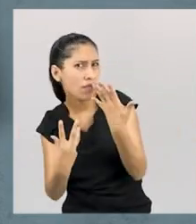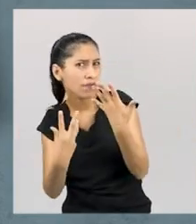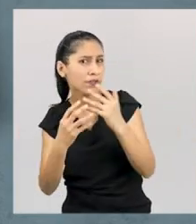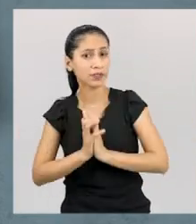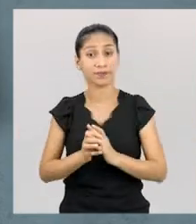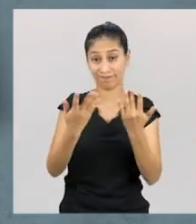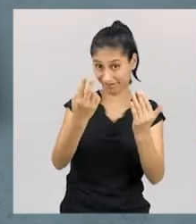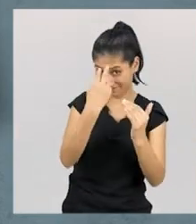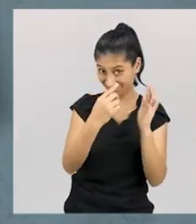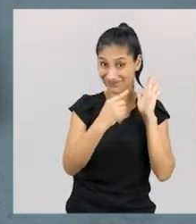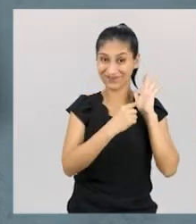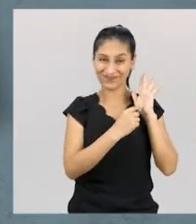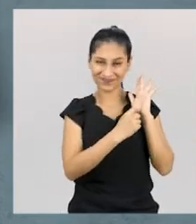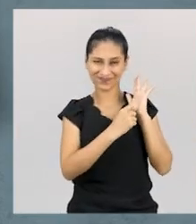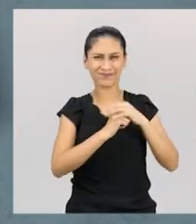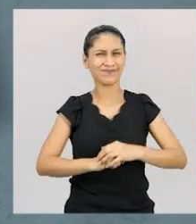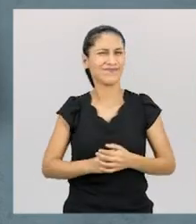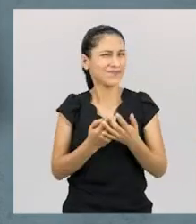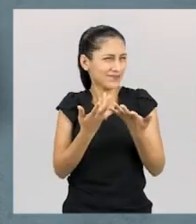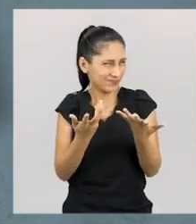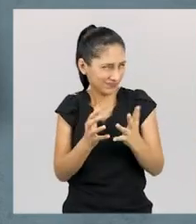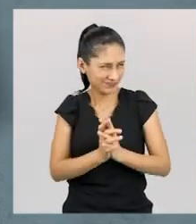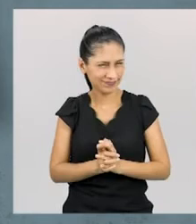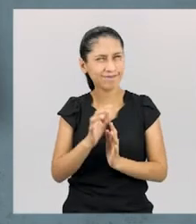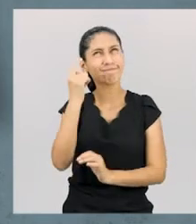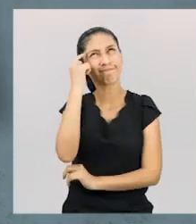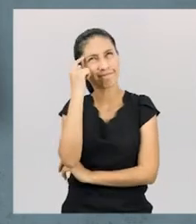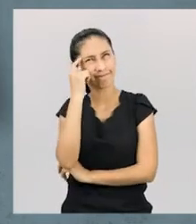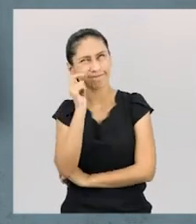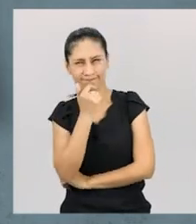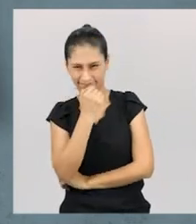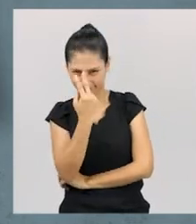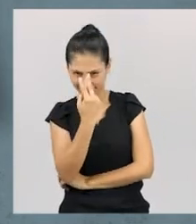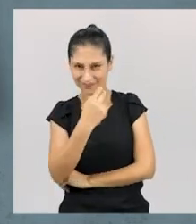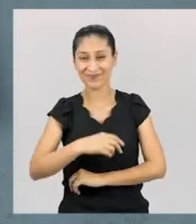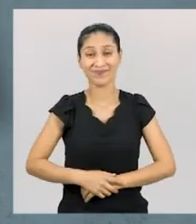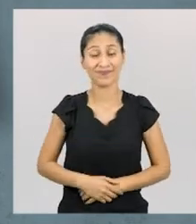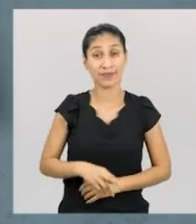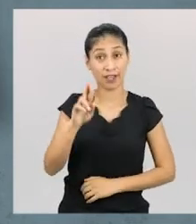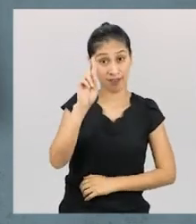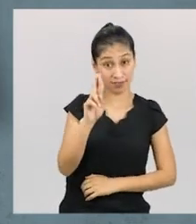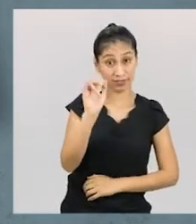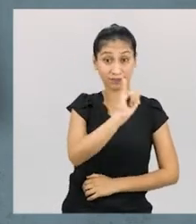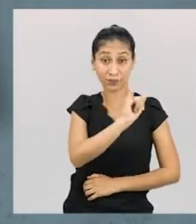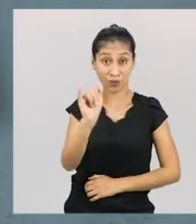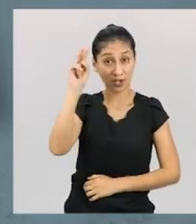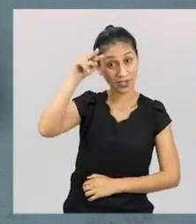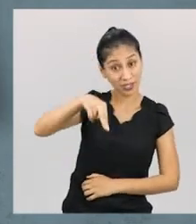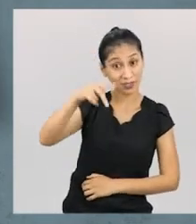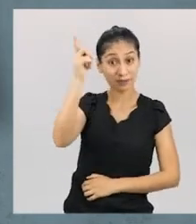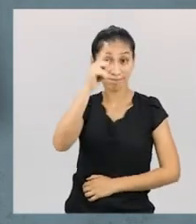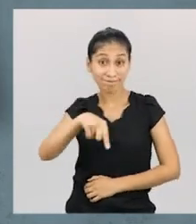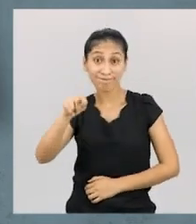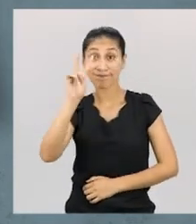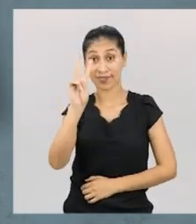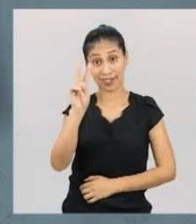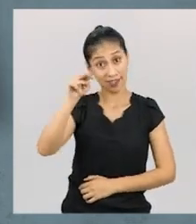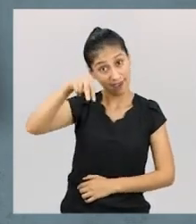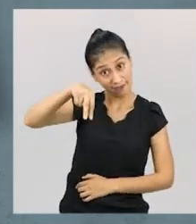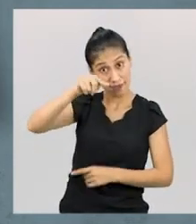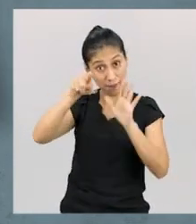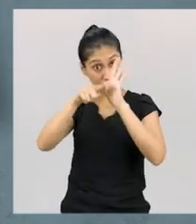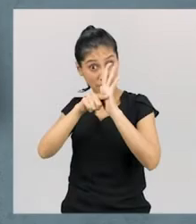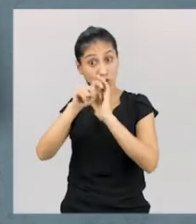serían? Aquí podemos representar la situación deduciendo una fórmula. R igual a n por